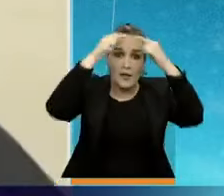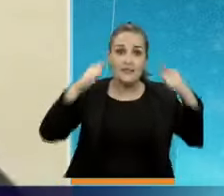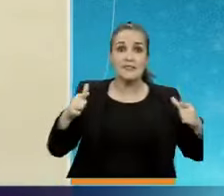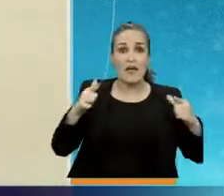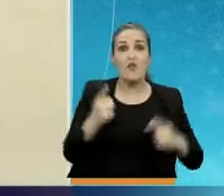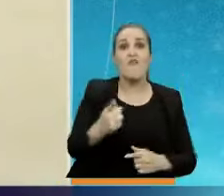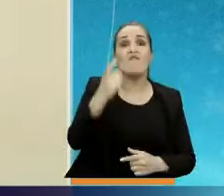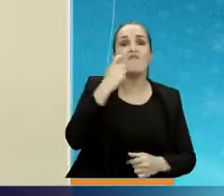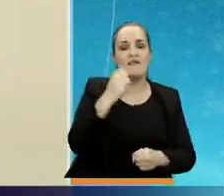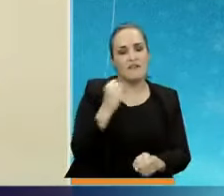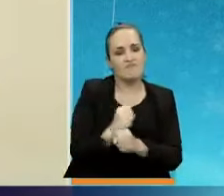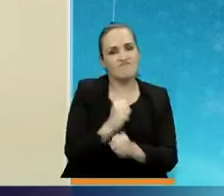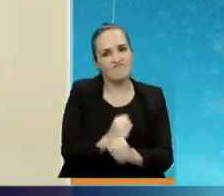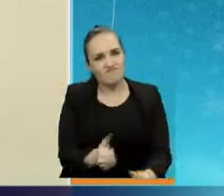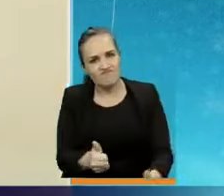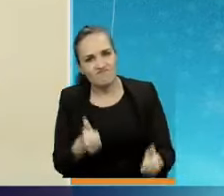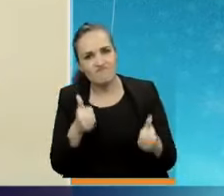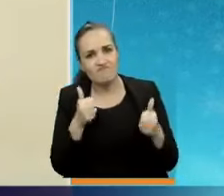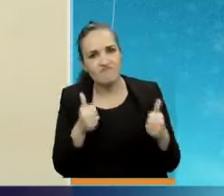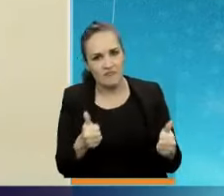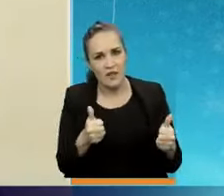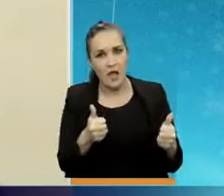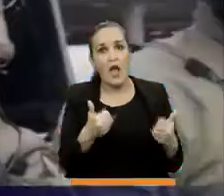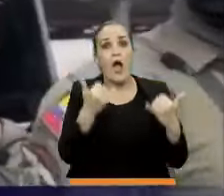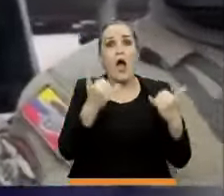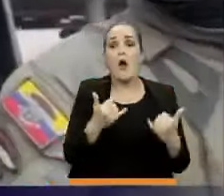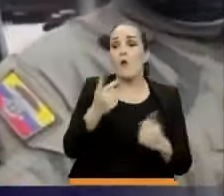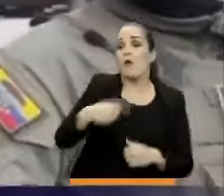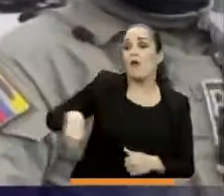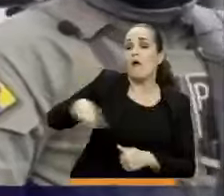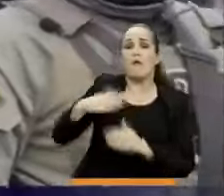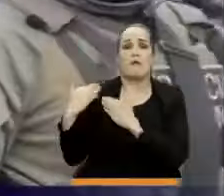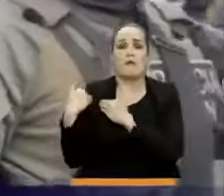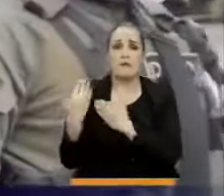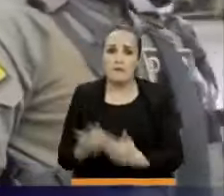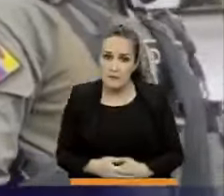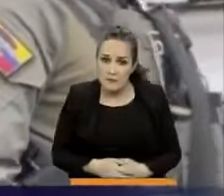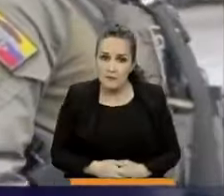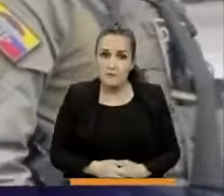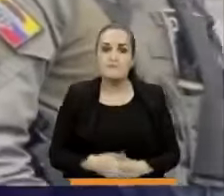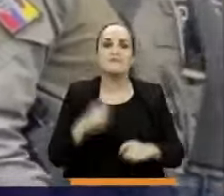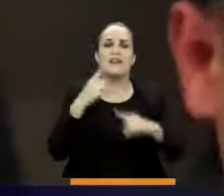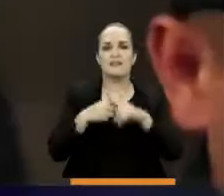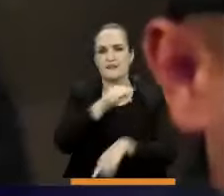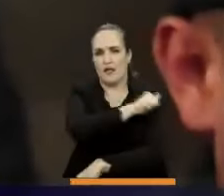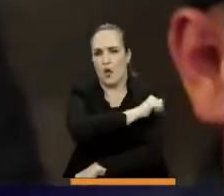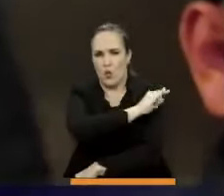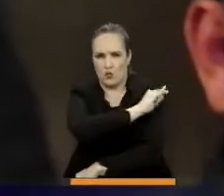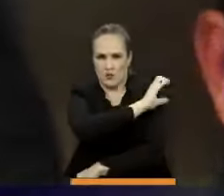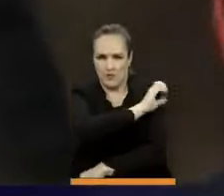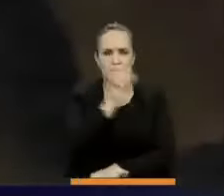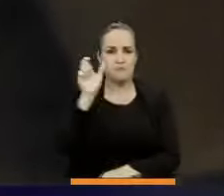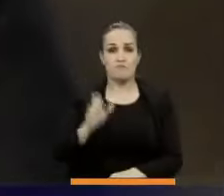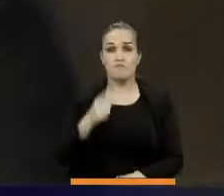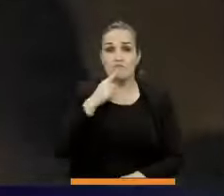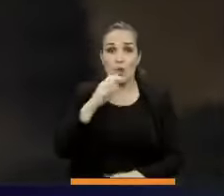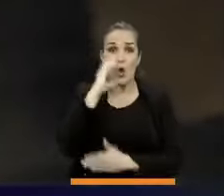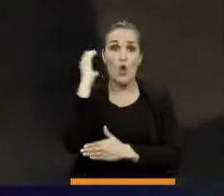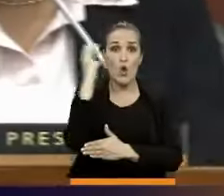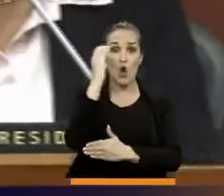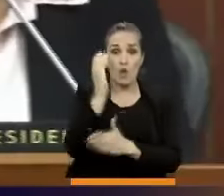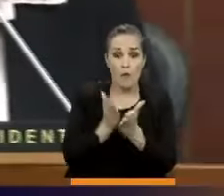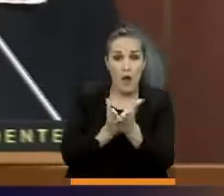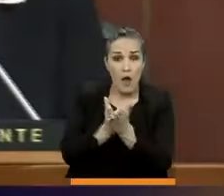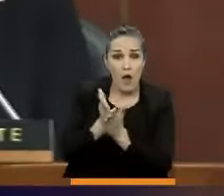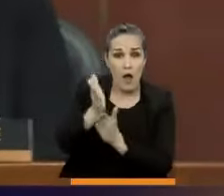sus operadores se la vamos a subrogar a ustedes. Finalmente, el jefe paramilitar dijo que en Colombia no hay cadena perpetua, por lo que